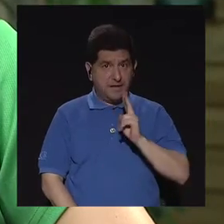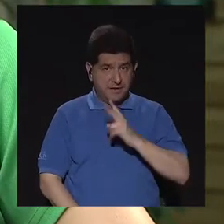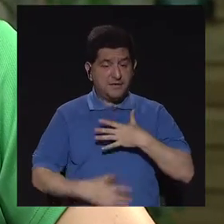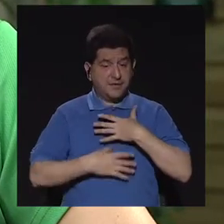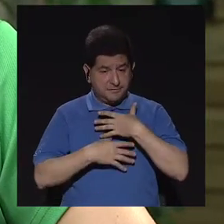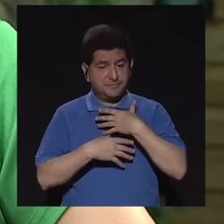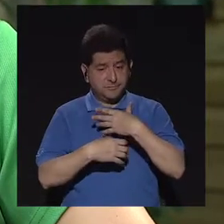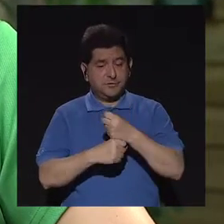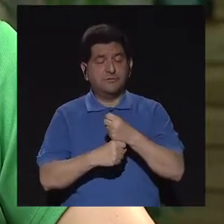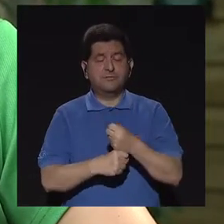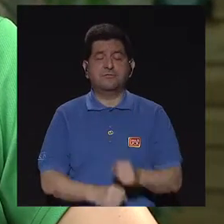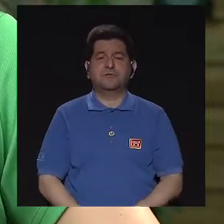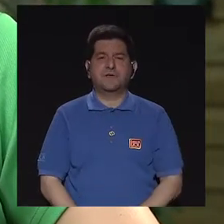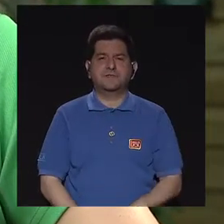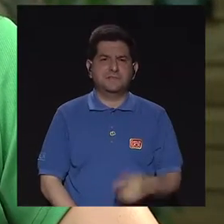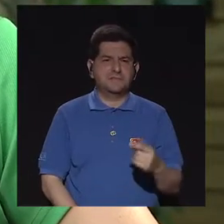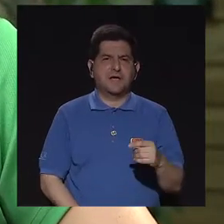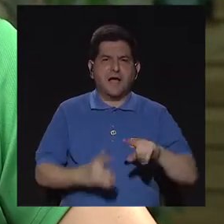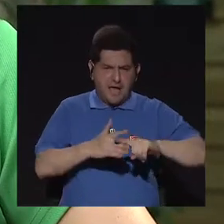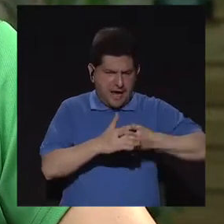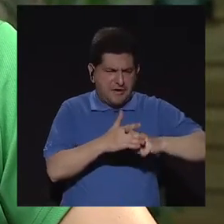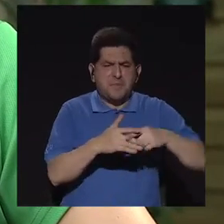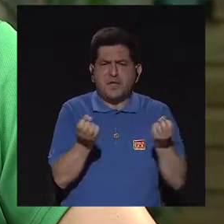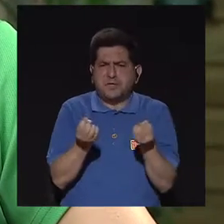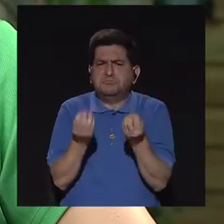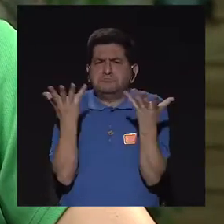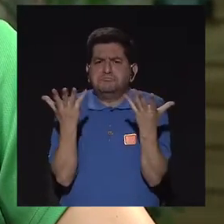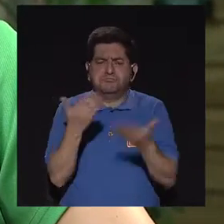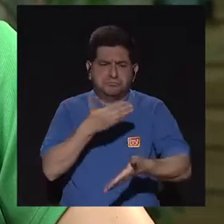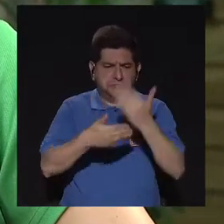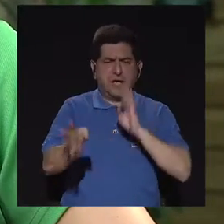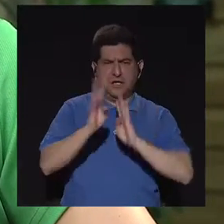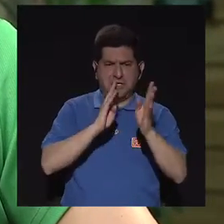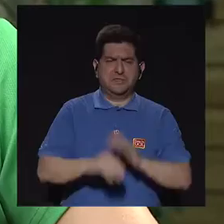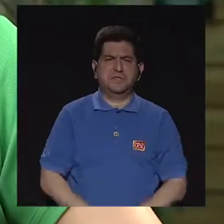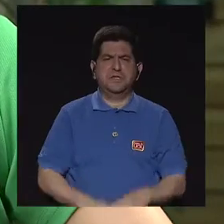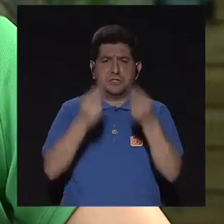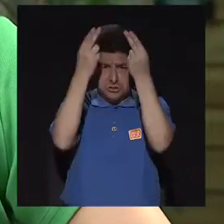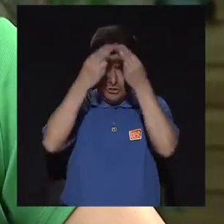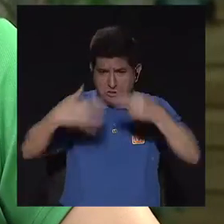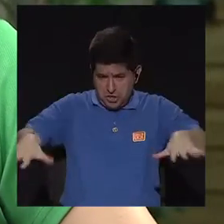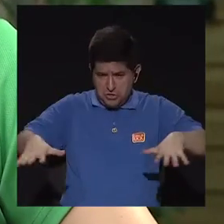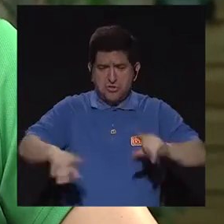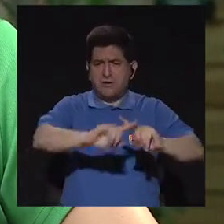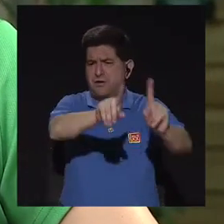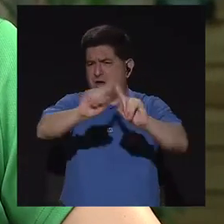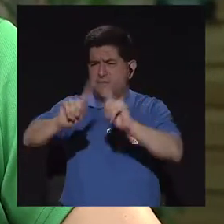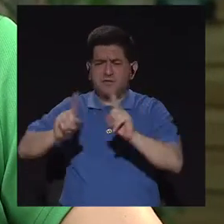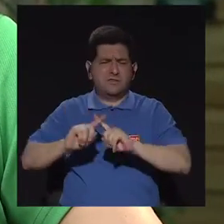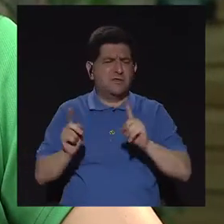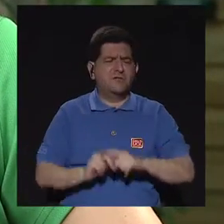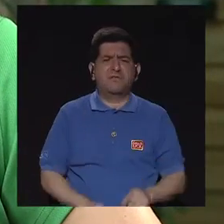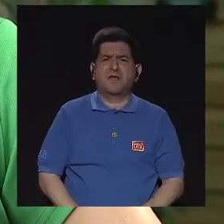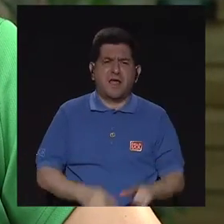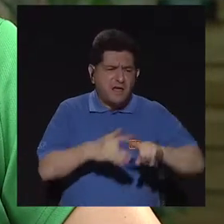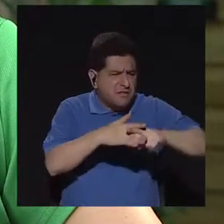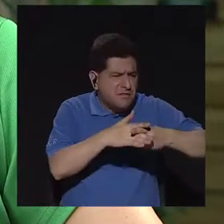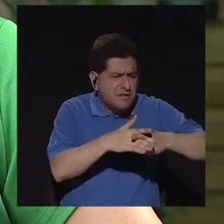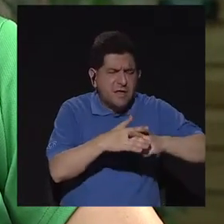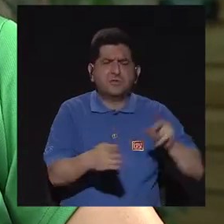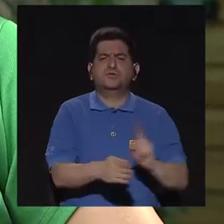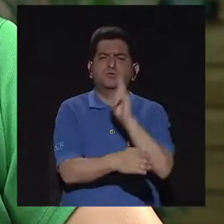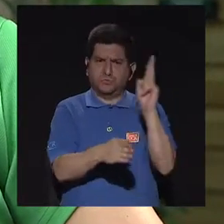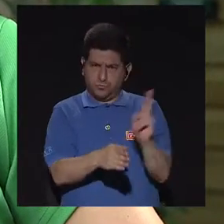definitivamente confianza también. Herramientas las hay, o sea, como hablábamos ahora, internet nos ofrece muchas herramientas que